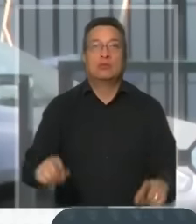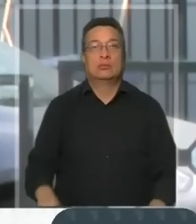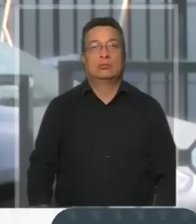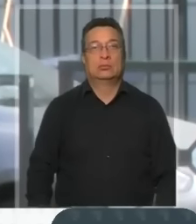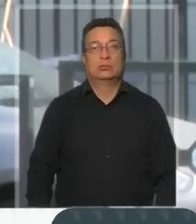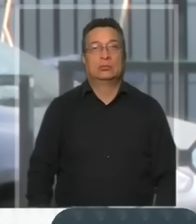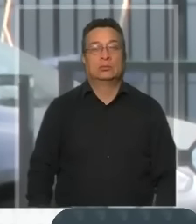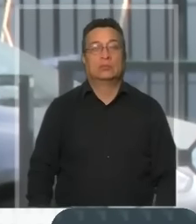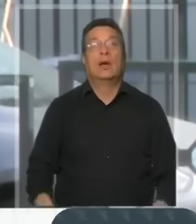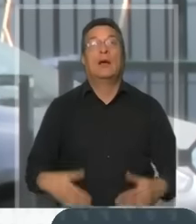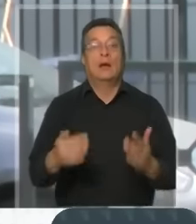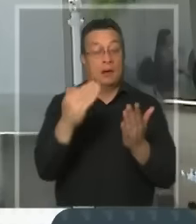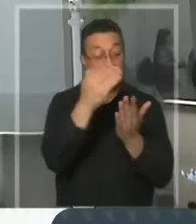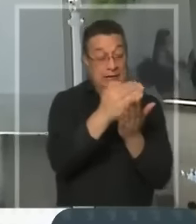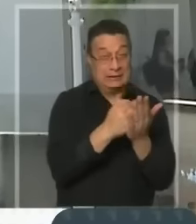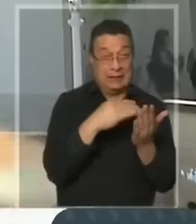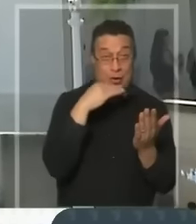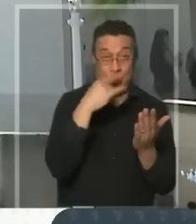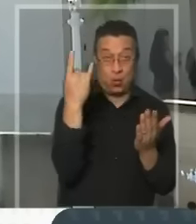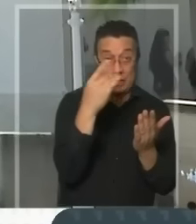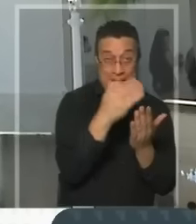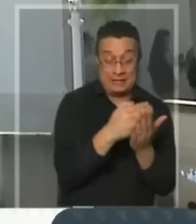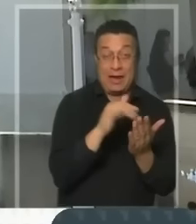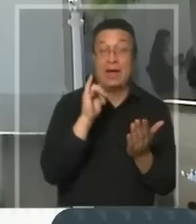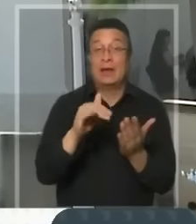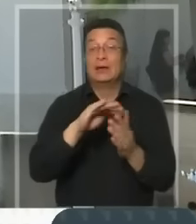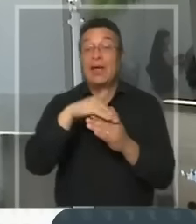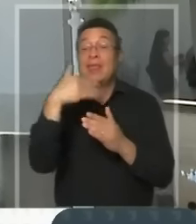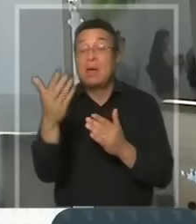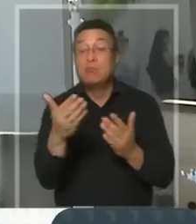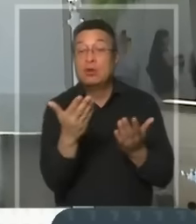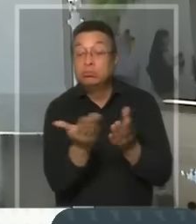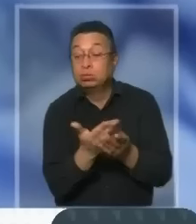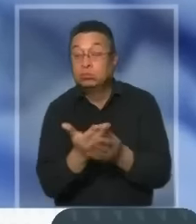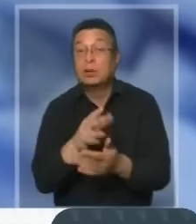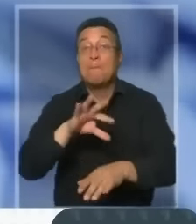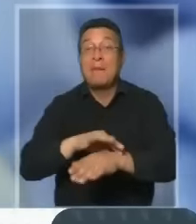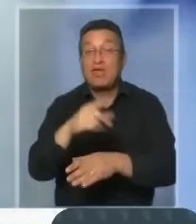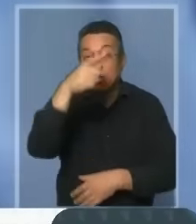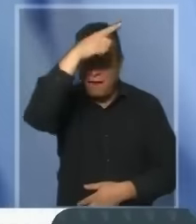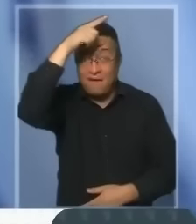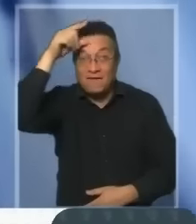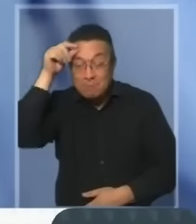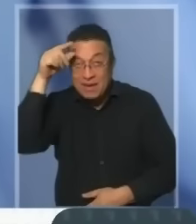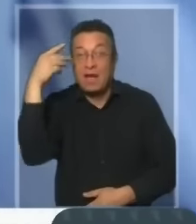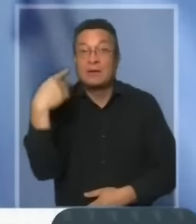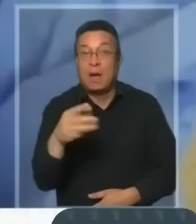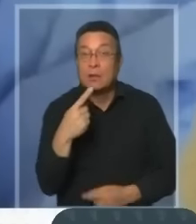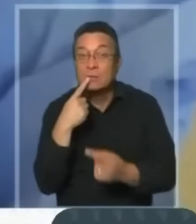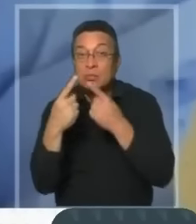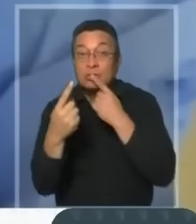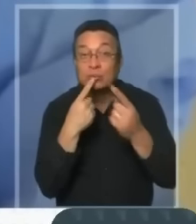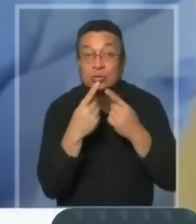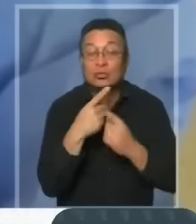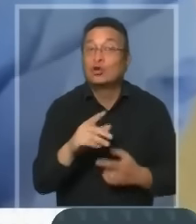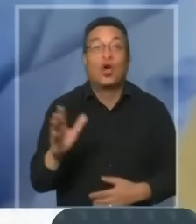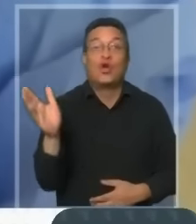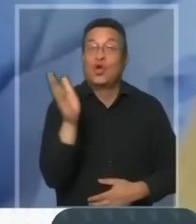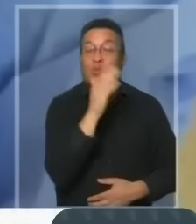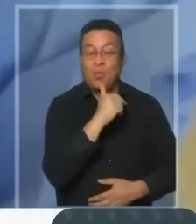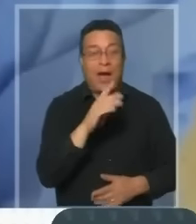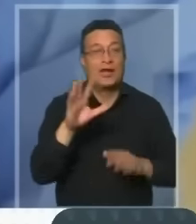Ni en los registros de la urgencia, ni tampoco en los antecedentes posteriores de médicos y enfermeras a los que accedimos, existe mención a